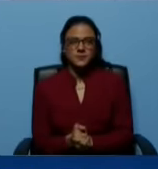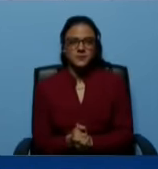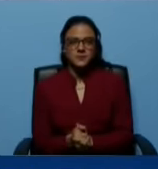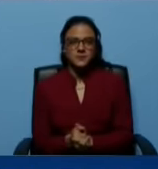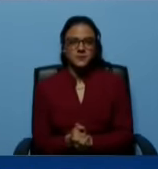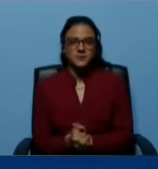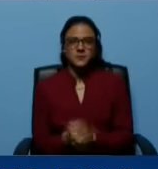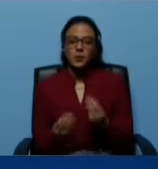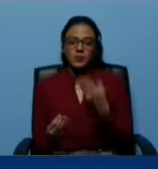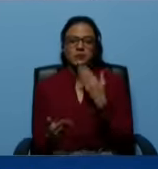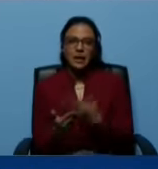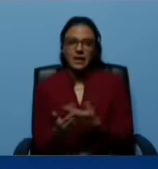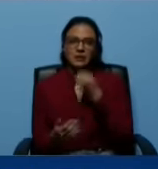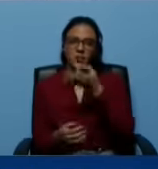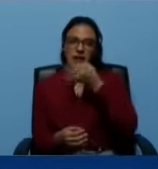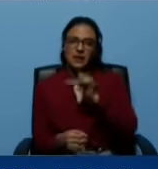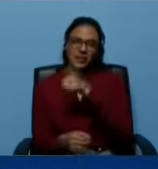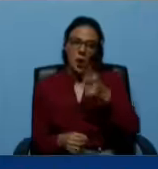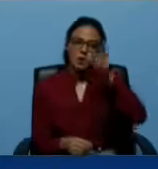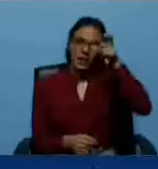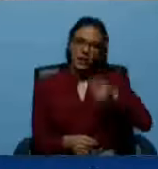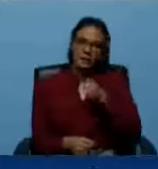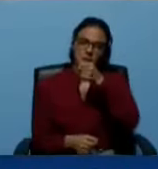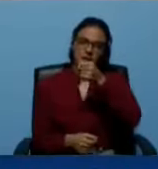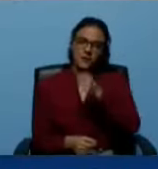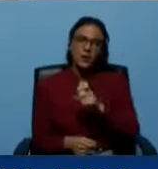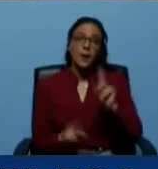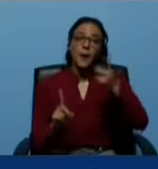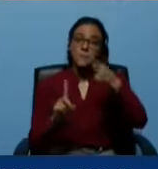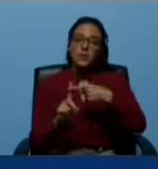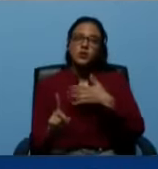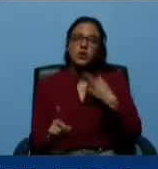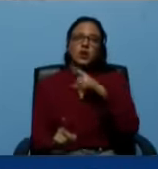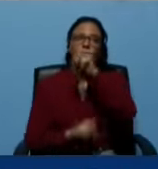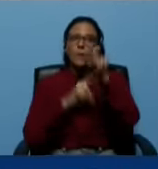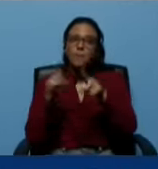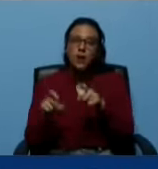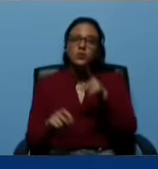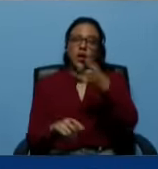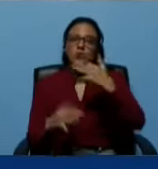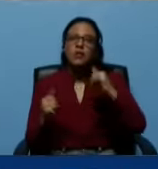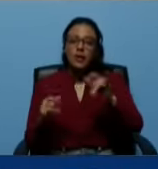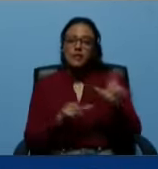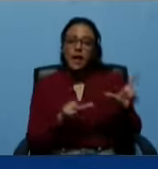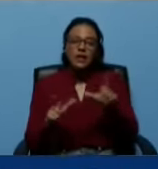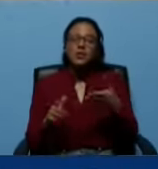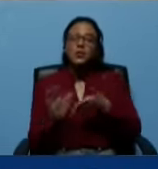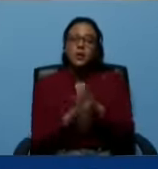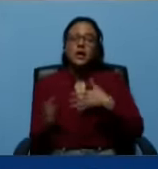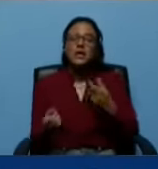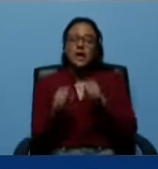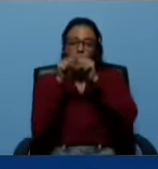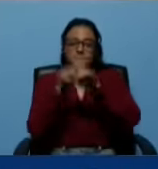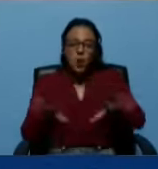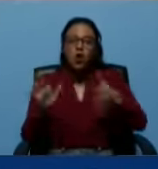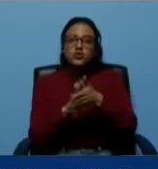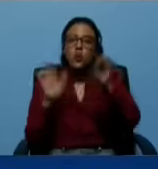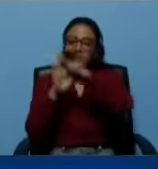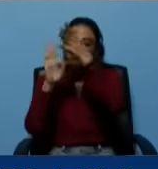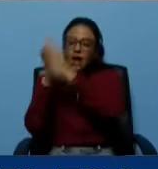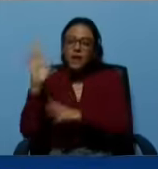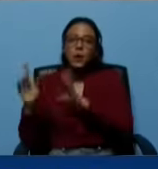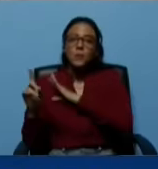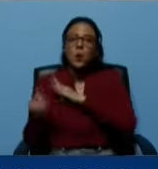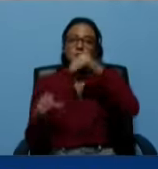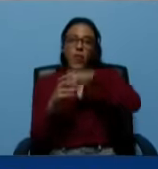Muchas gracias. Buenas tardes. Buenas tardes. En primer lugar, quisiera preguntarle si tienen dispuesto publicar las actas recabadas por los testigos del PSUV,